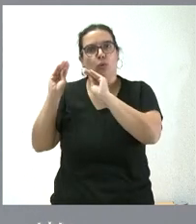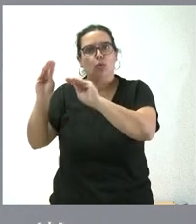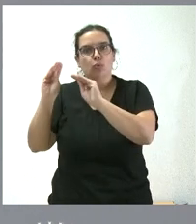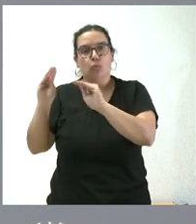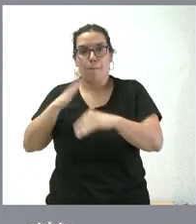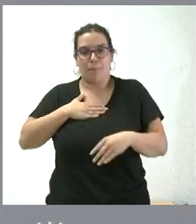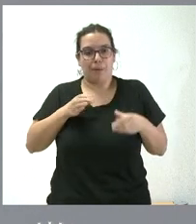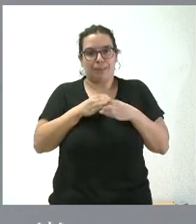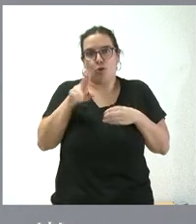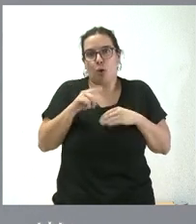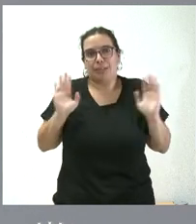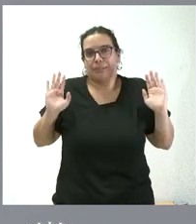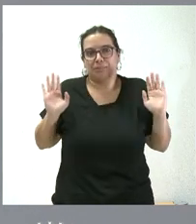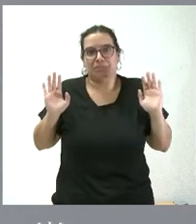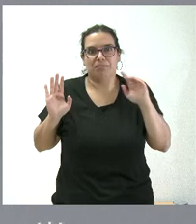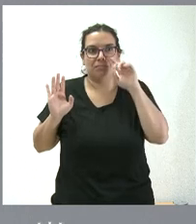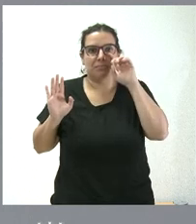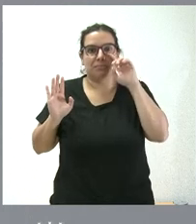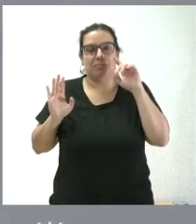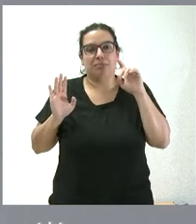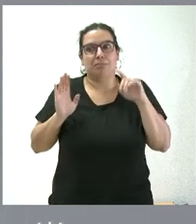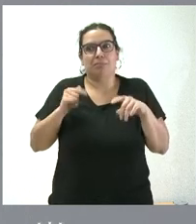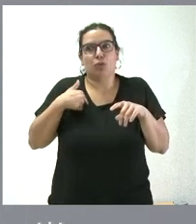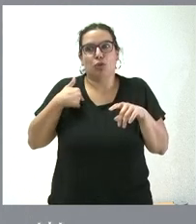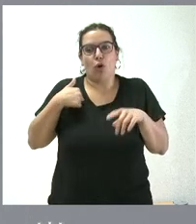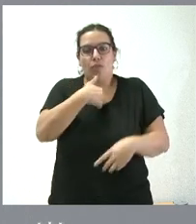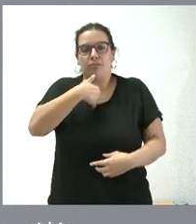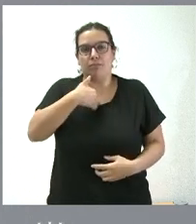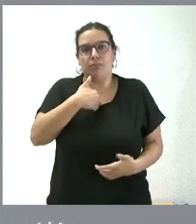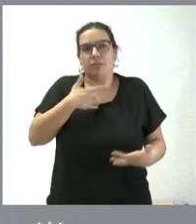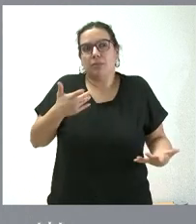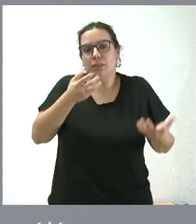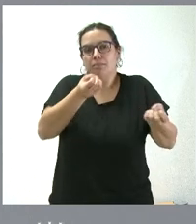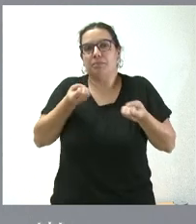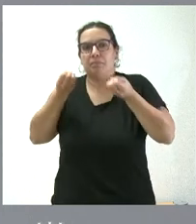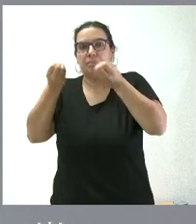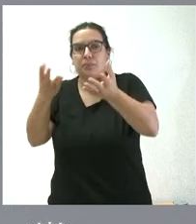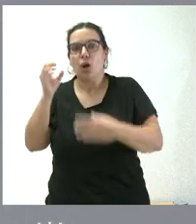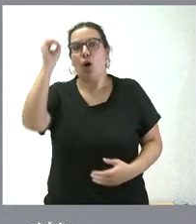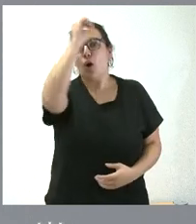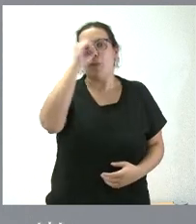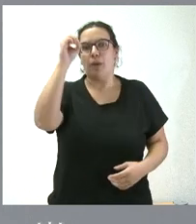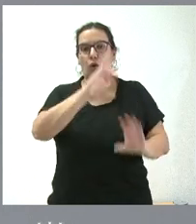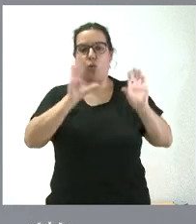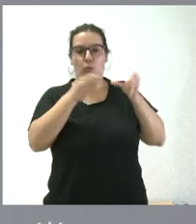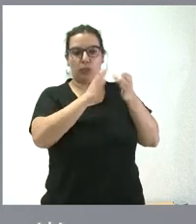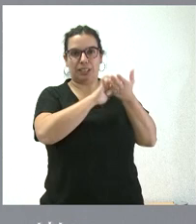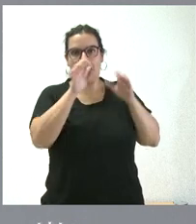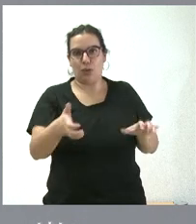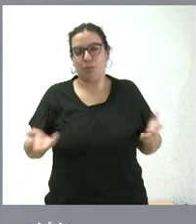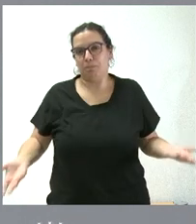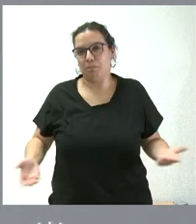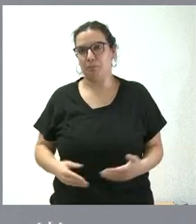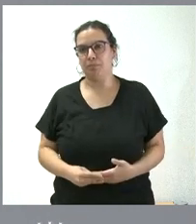es mi partido político Mi misión es señalar o trasladarles a ustedes Cuál es la opinión de la junta de Castilla de León